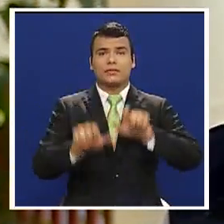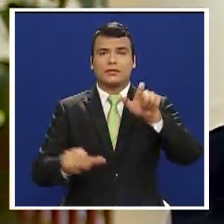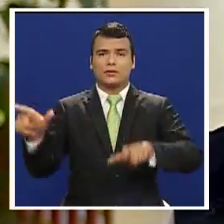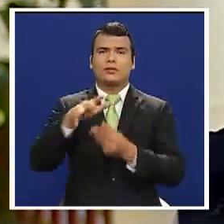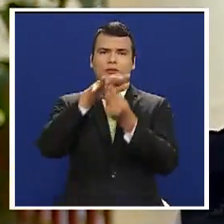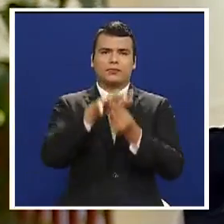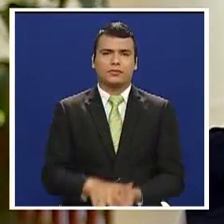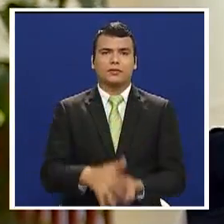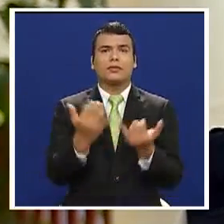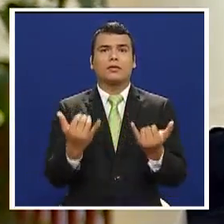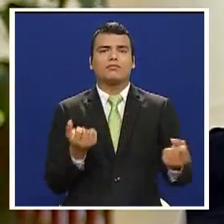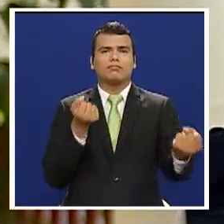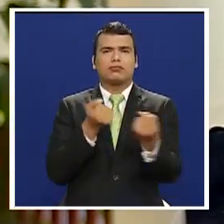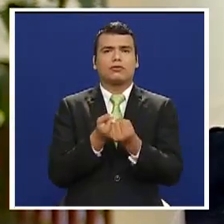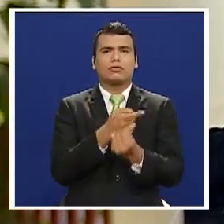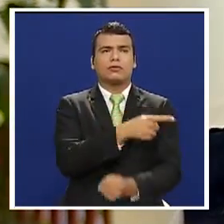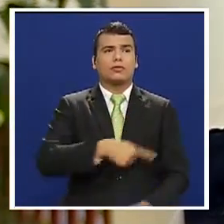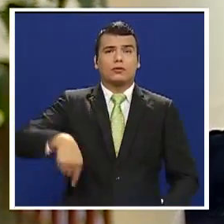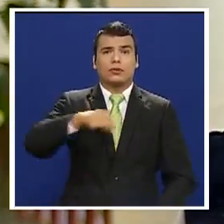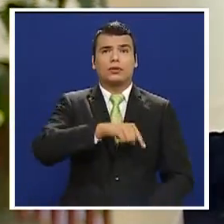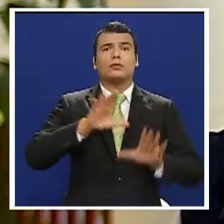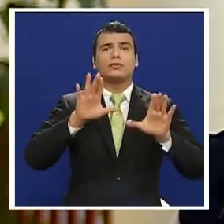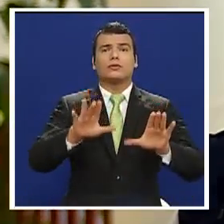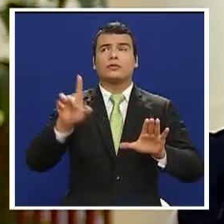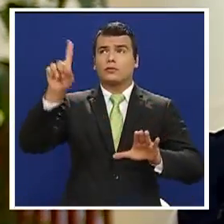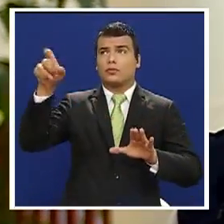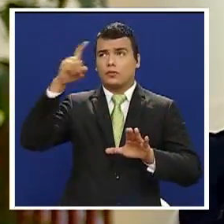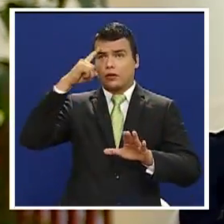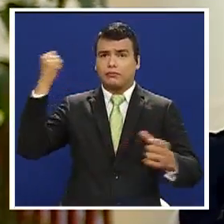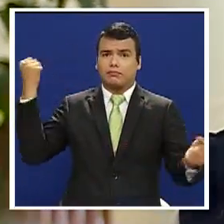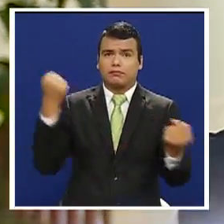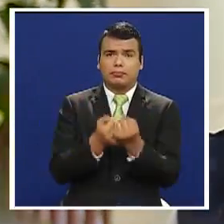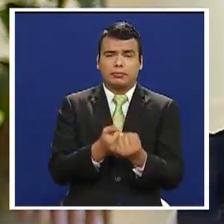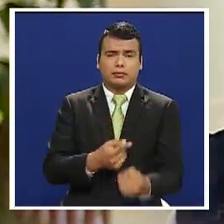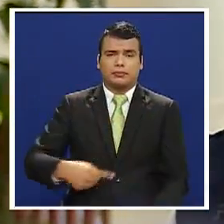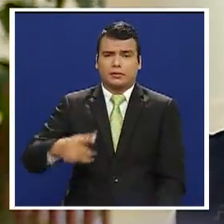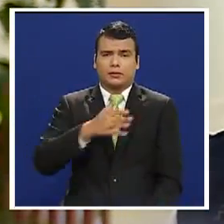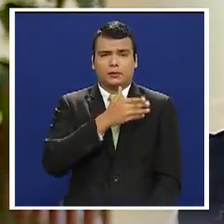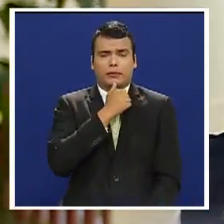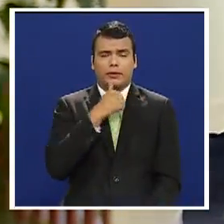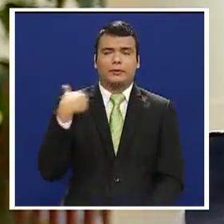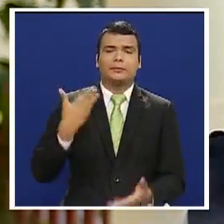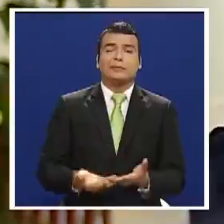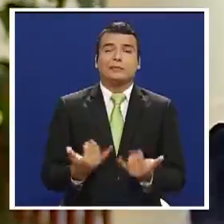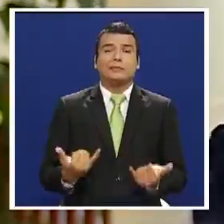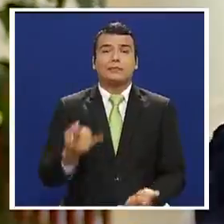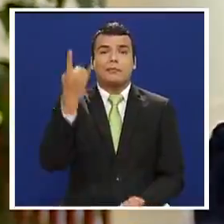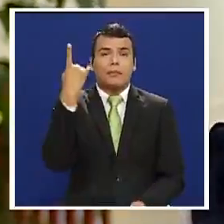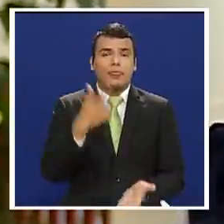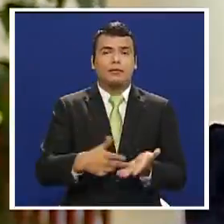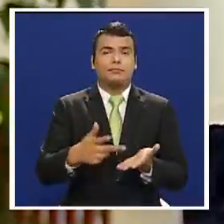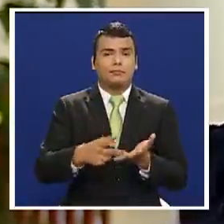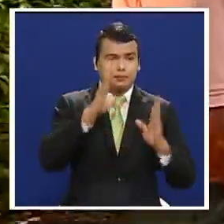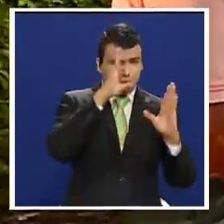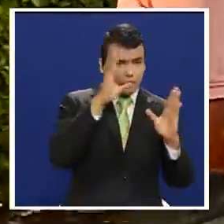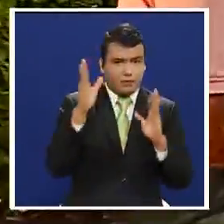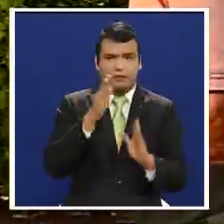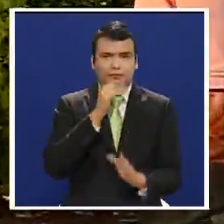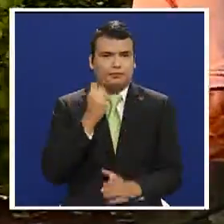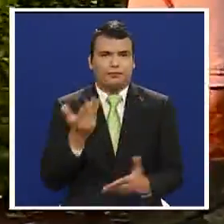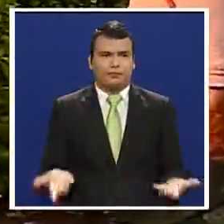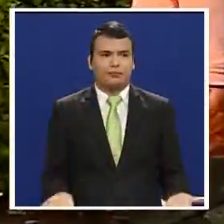lo sacaron para una la última calle de Toro y ya me lo dejaron muerto, a las 4 de la mañana lo mataron. Las víctimas